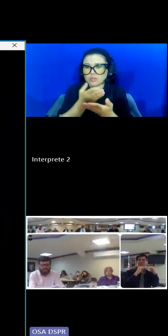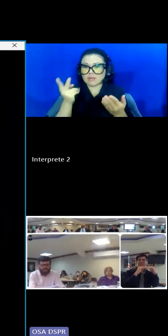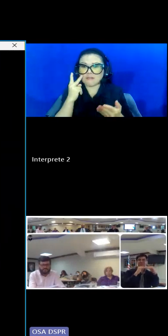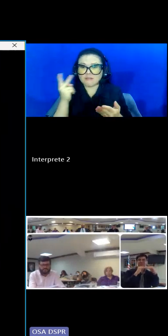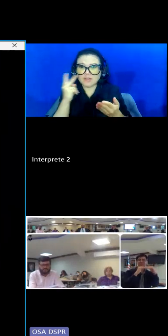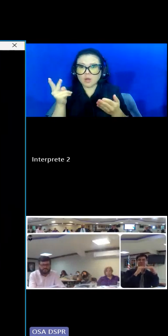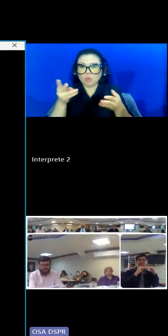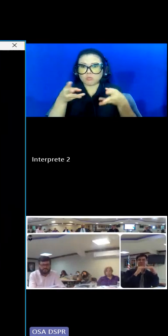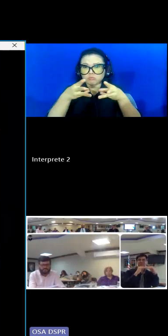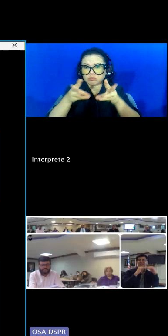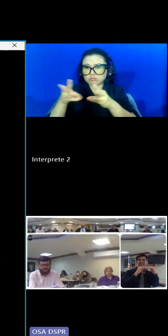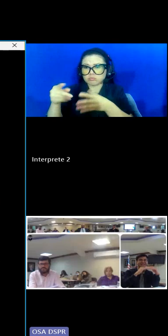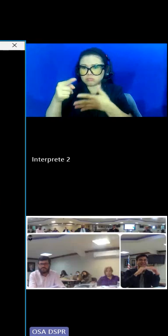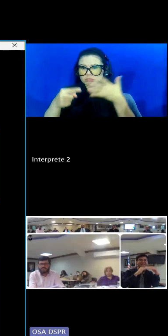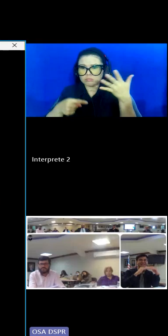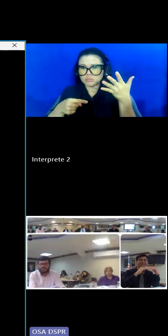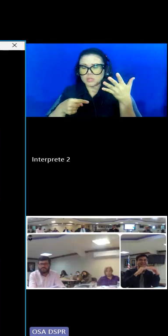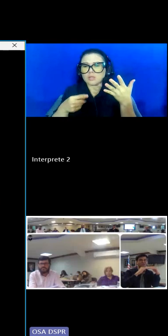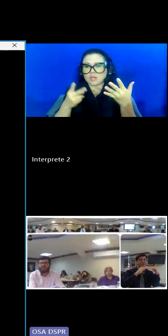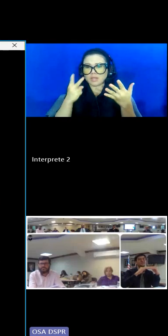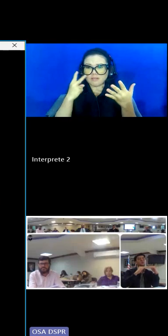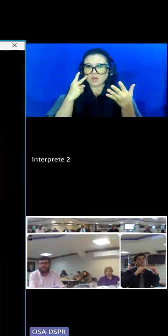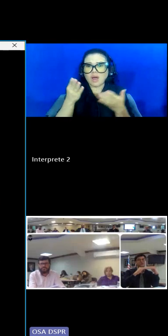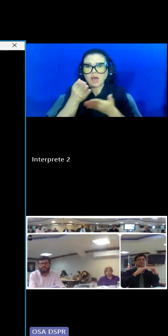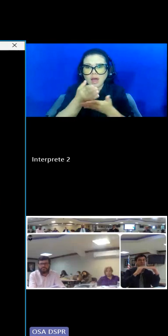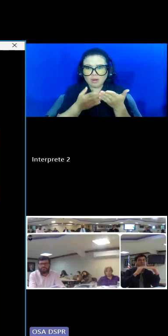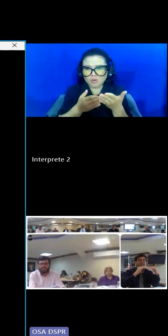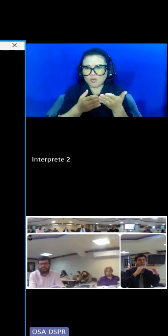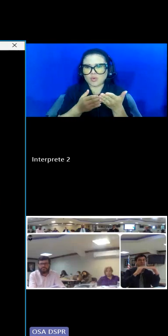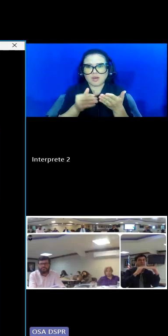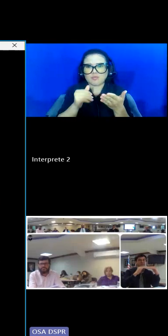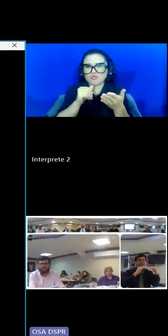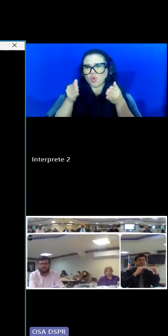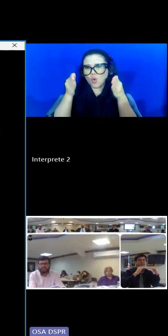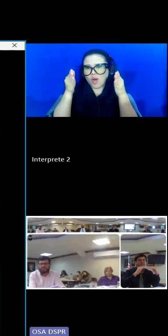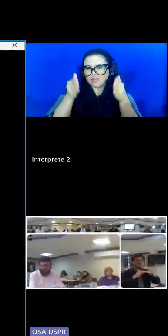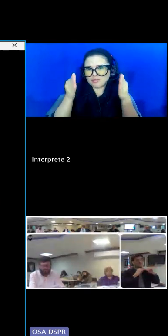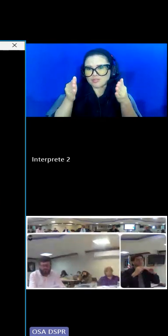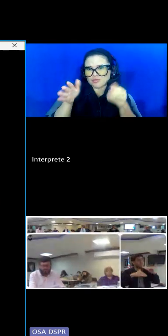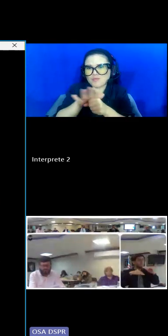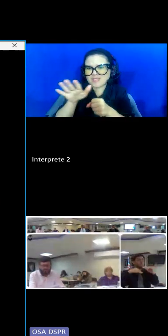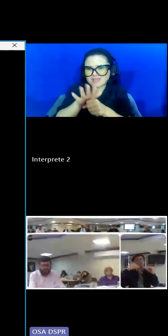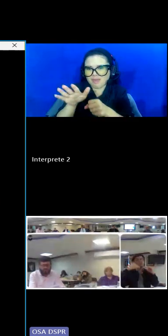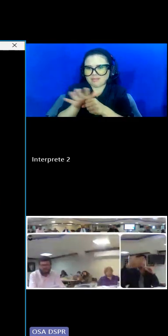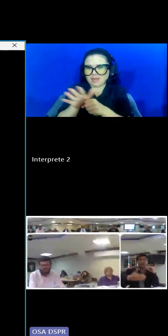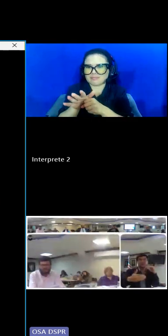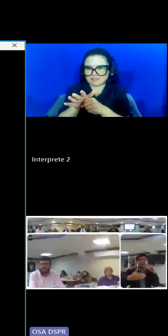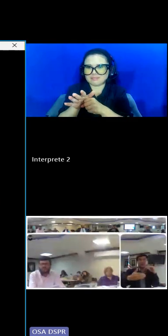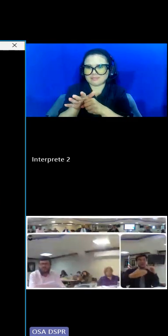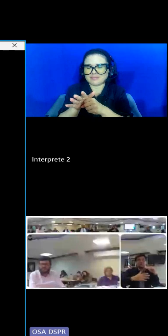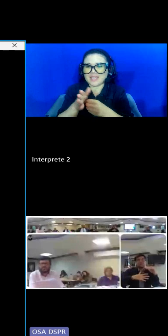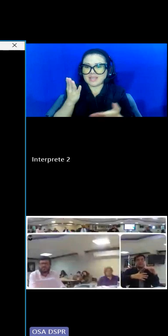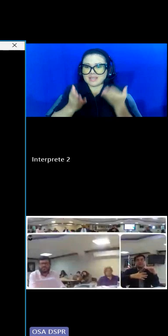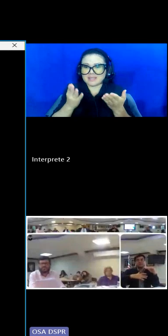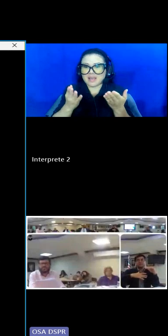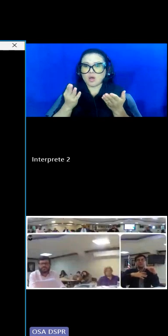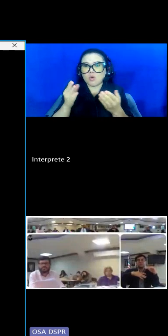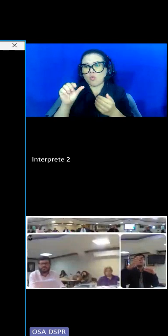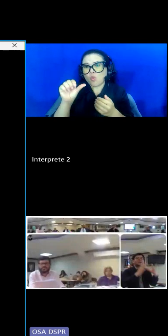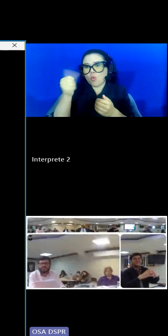unas que no se le está dando el abordaje que nosotros consideramos adecuado y se han quedado como que bien bajos. Así que quizás para las próximas interacciones ustedes